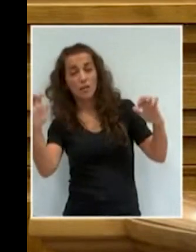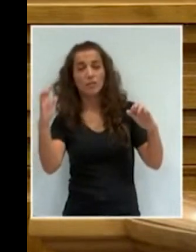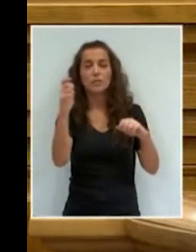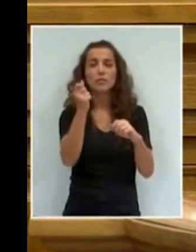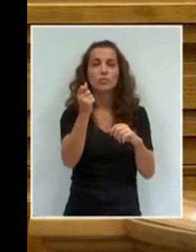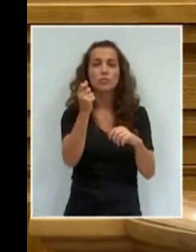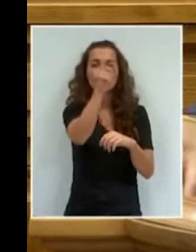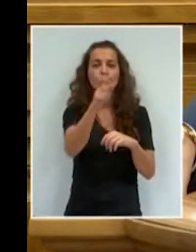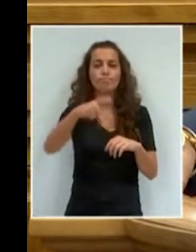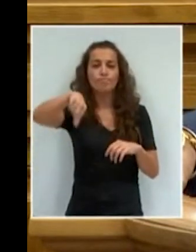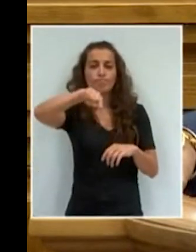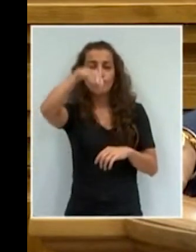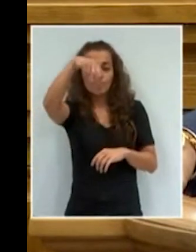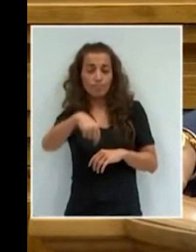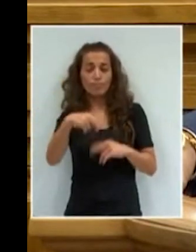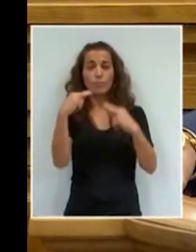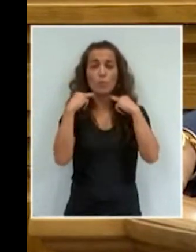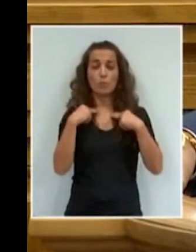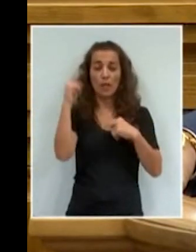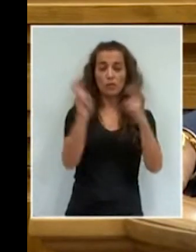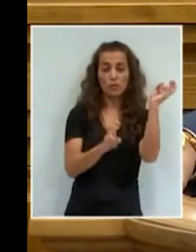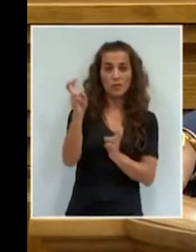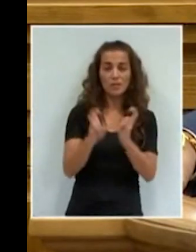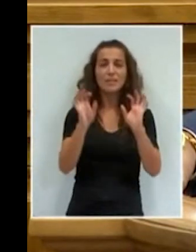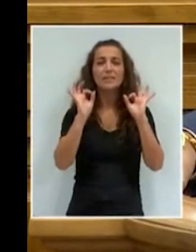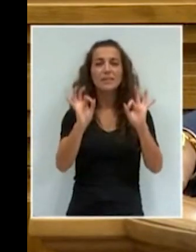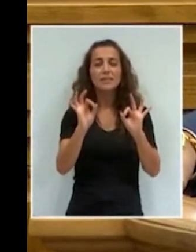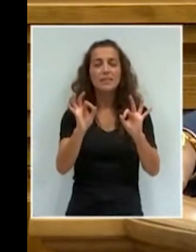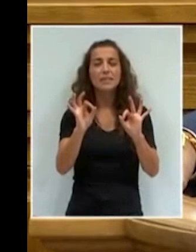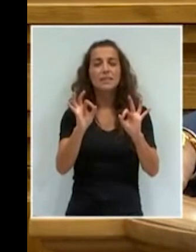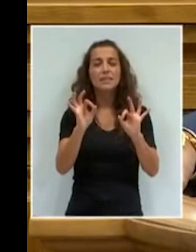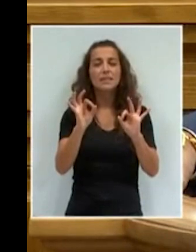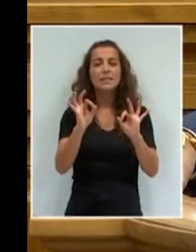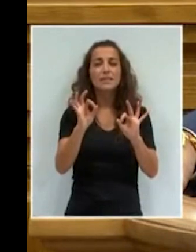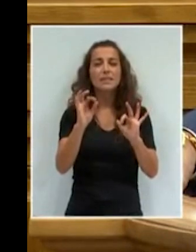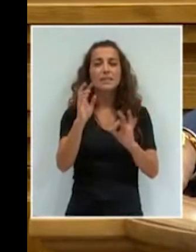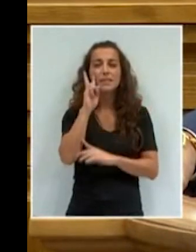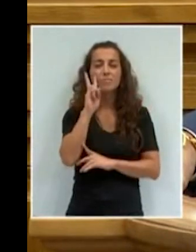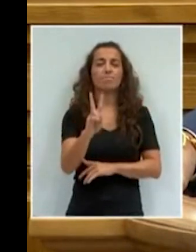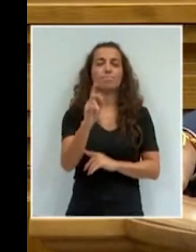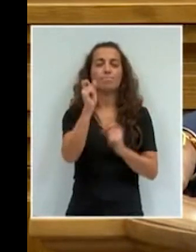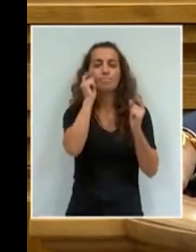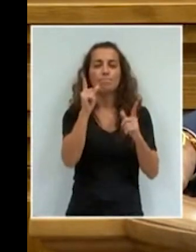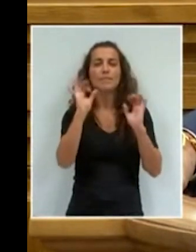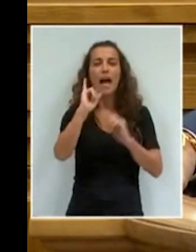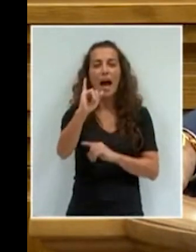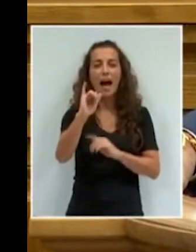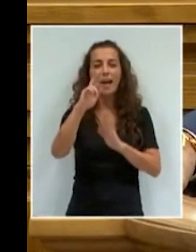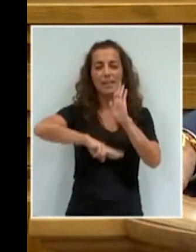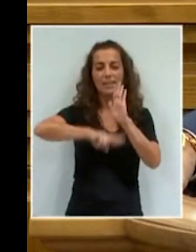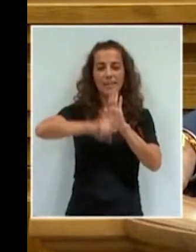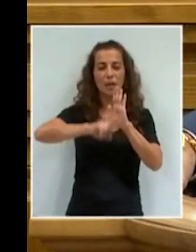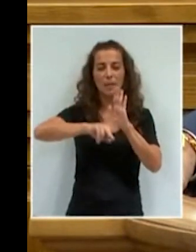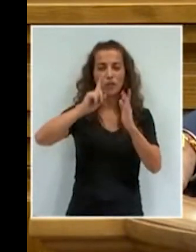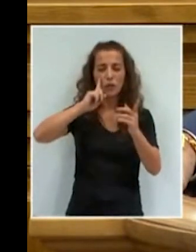en el Gobierno y en el PSOE. Núñez ha asegurado que la presunta corrupción y el ataque a todo aquel que cuestiona al Gobierno es intolerable, ya que